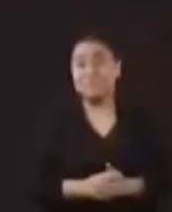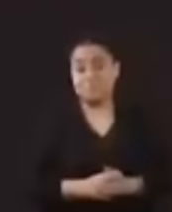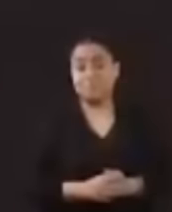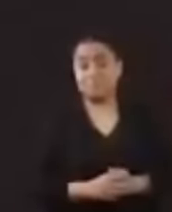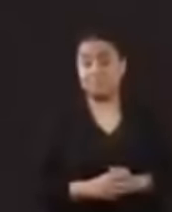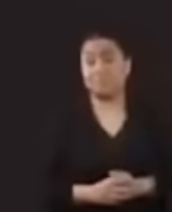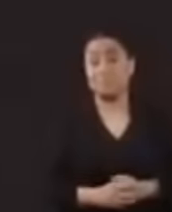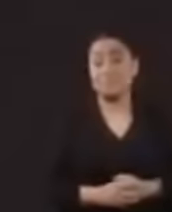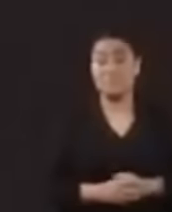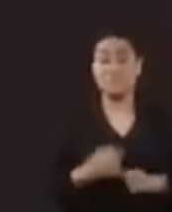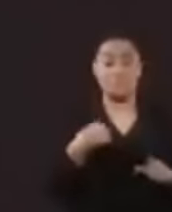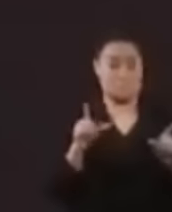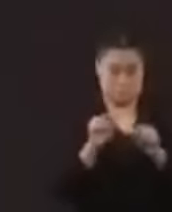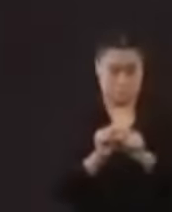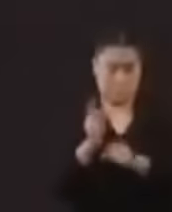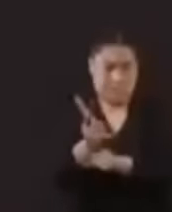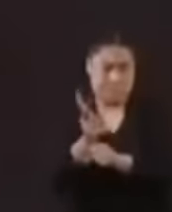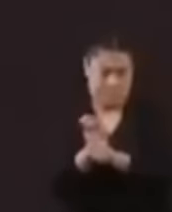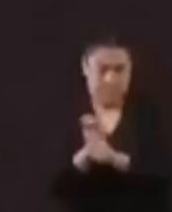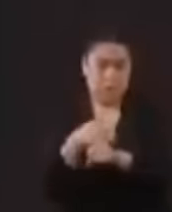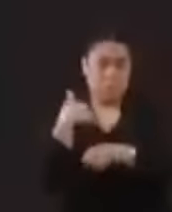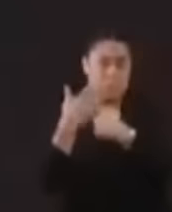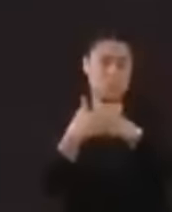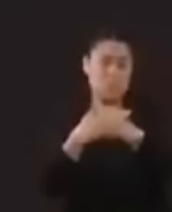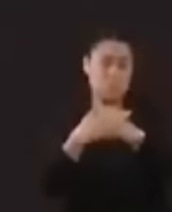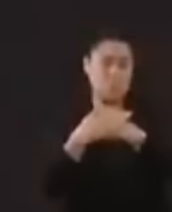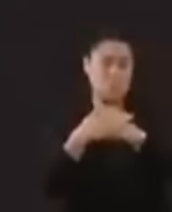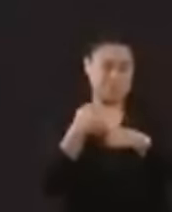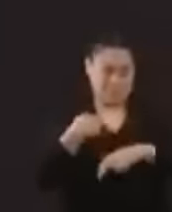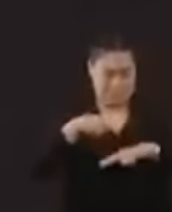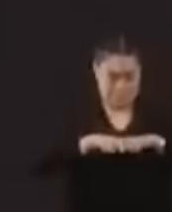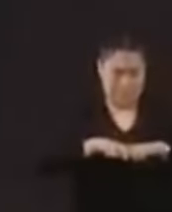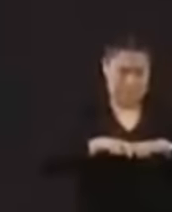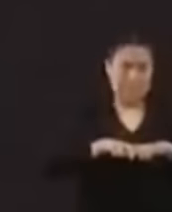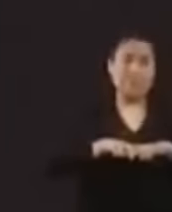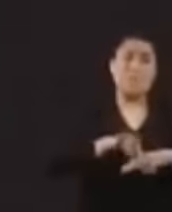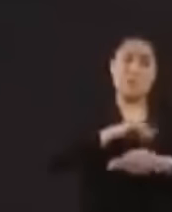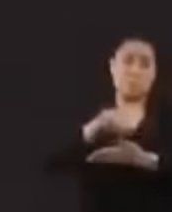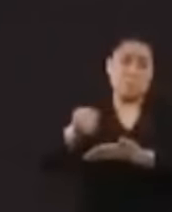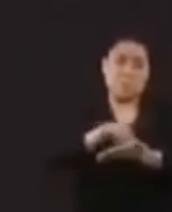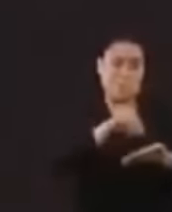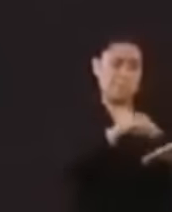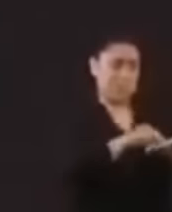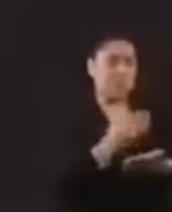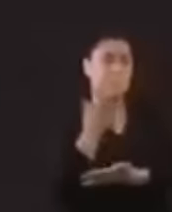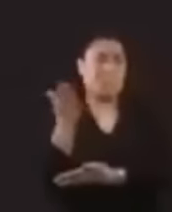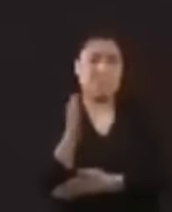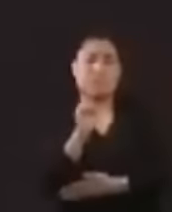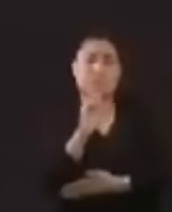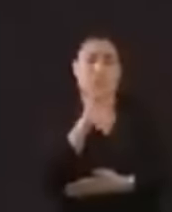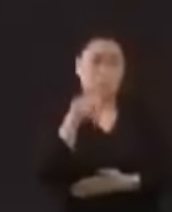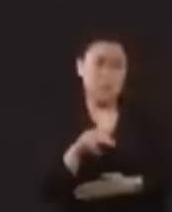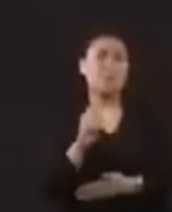los quiero invitar a un pequeño módulo que voy a instalar en mi curul para recibir firmas dirigidas a la Suprema Corte para que